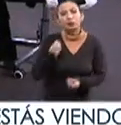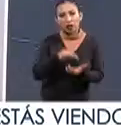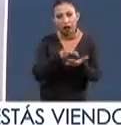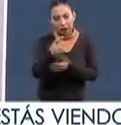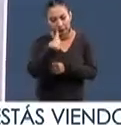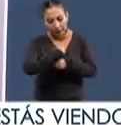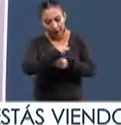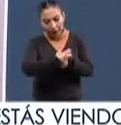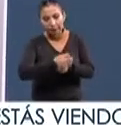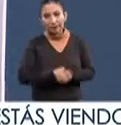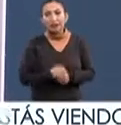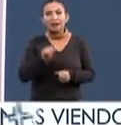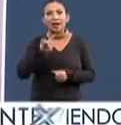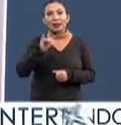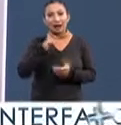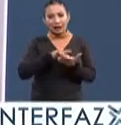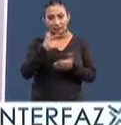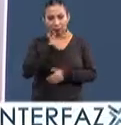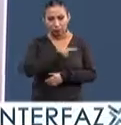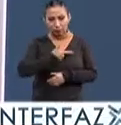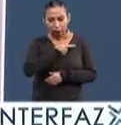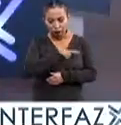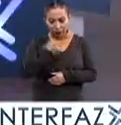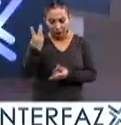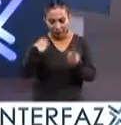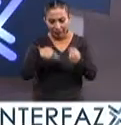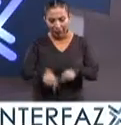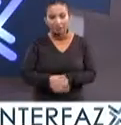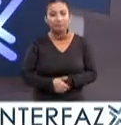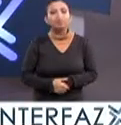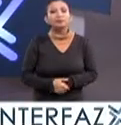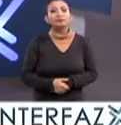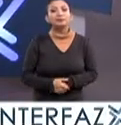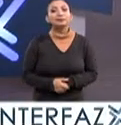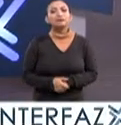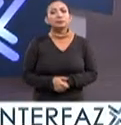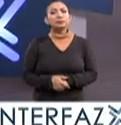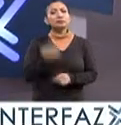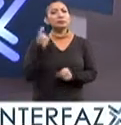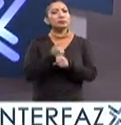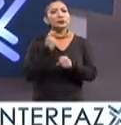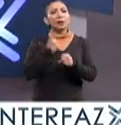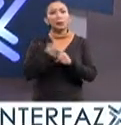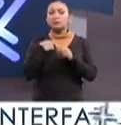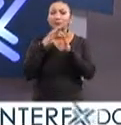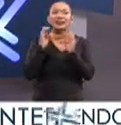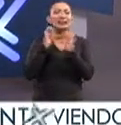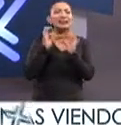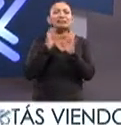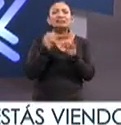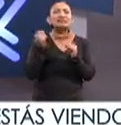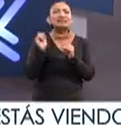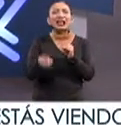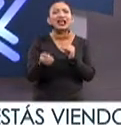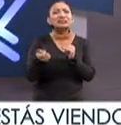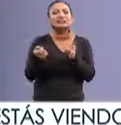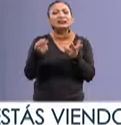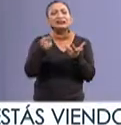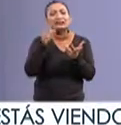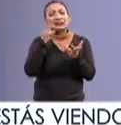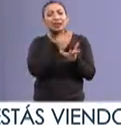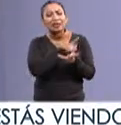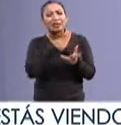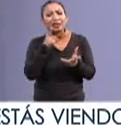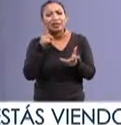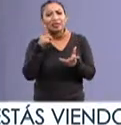gracias por invitarme. Sandra, buenos días, gracias. Un placer tenerte por acá. Igualmente. Primero que nada, pues platícanos un poco qué tanto se